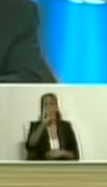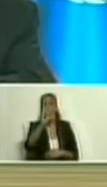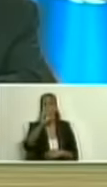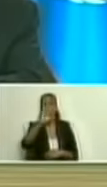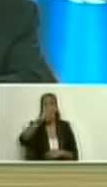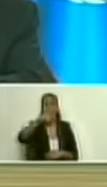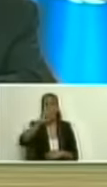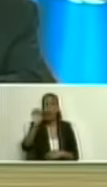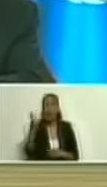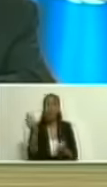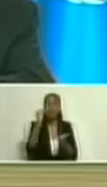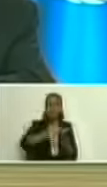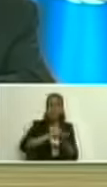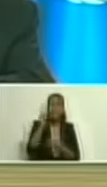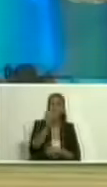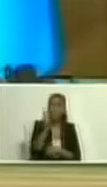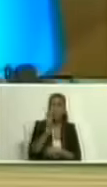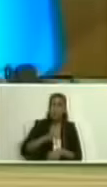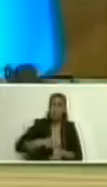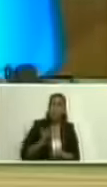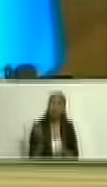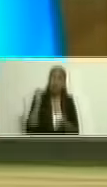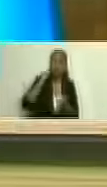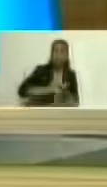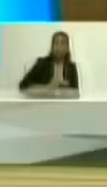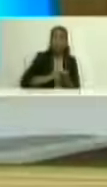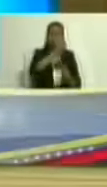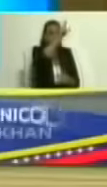a estar en nuestro país, en Venezuela.